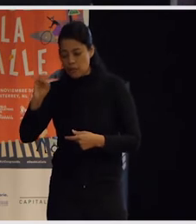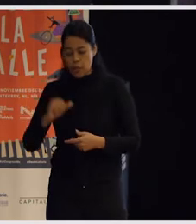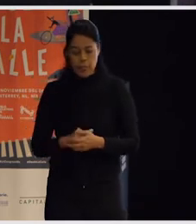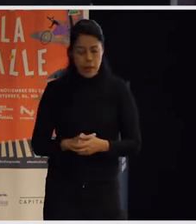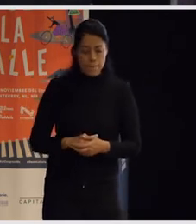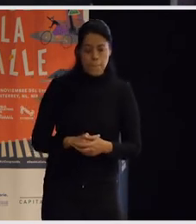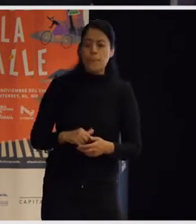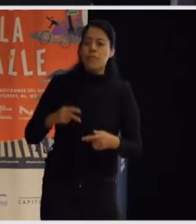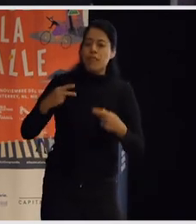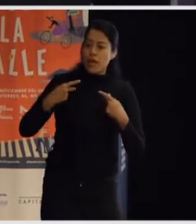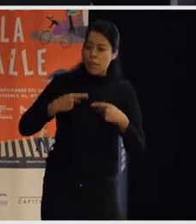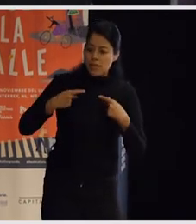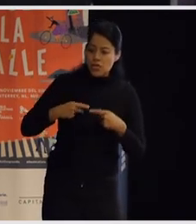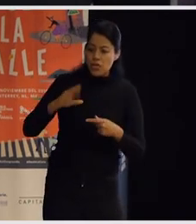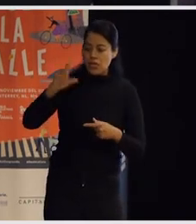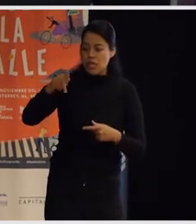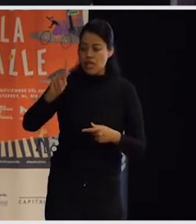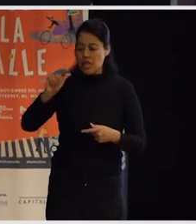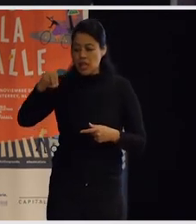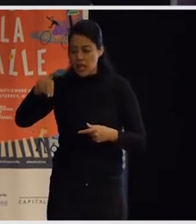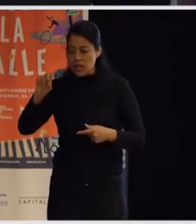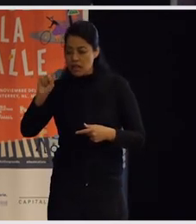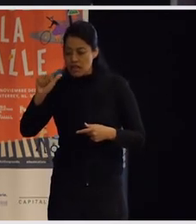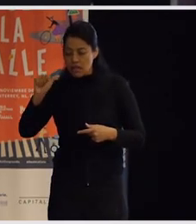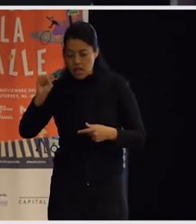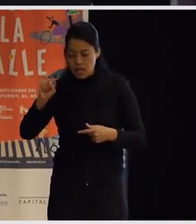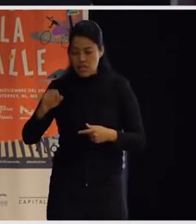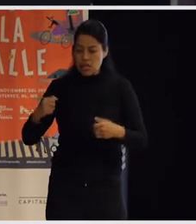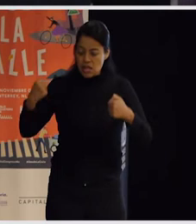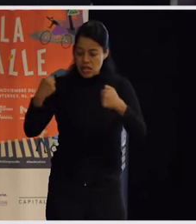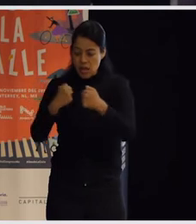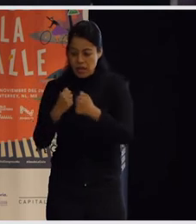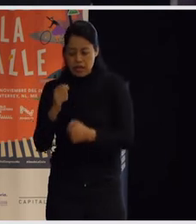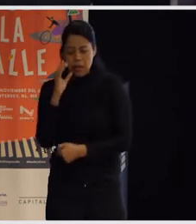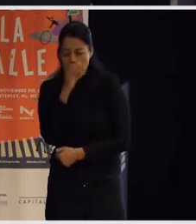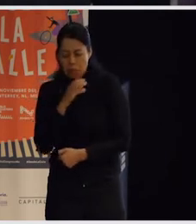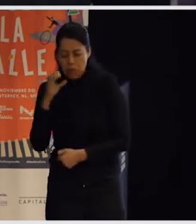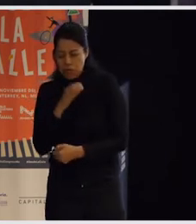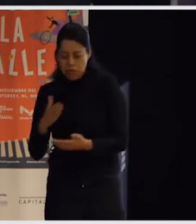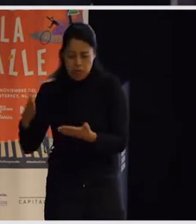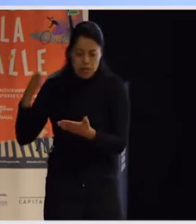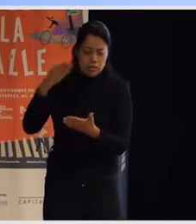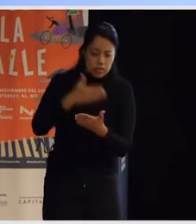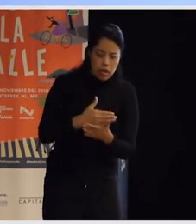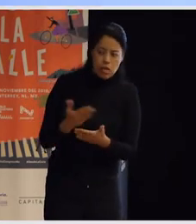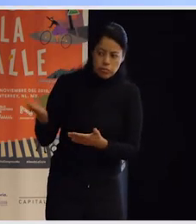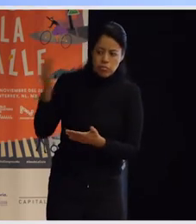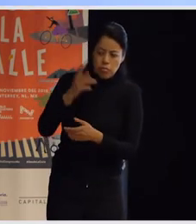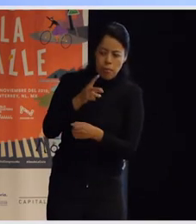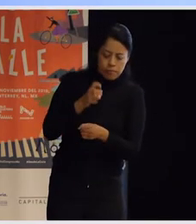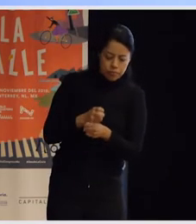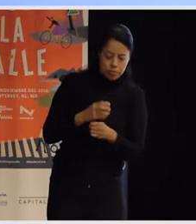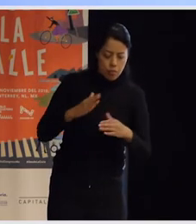pasado y hay gente cansada llegaron gente pues que están obviamente hay en la frontera y les da curiosidad cruzar a juárez y nosotros les hacemos los paseos hemos hecho